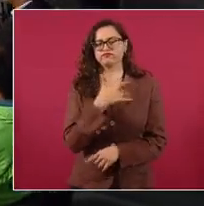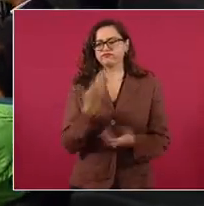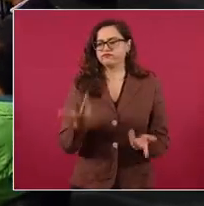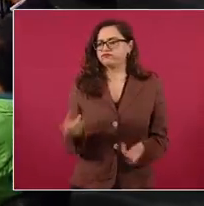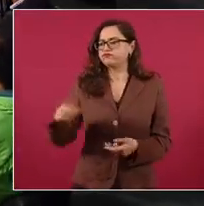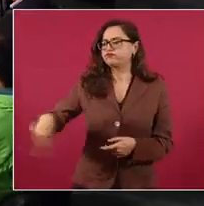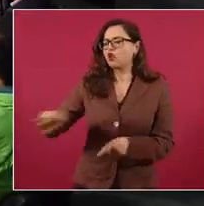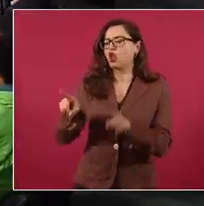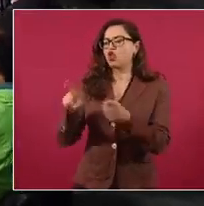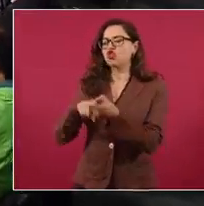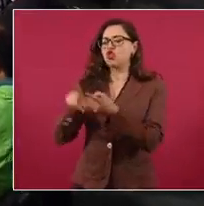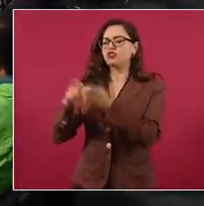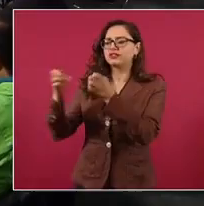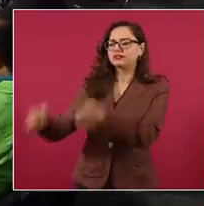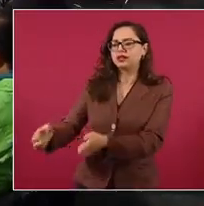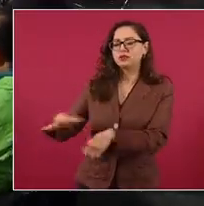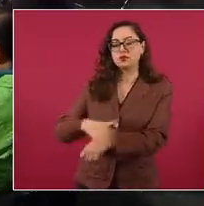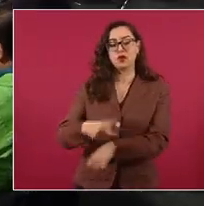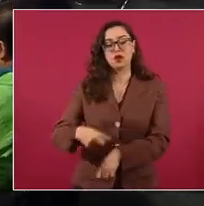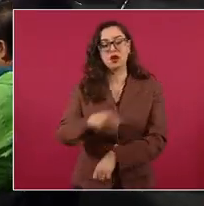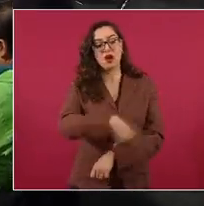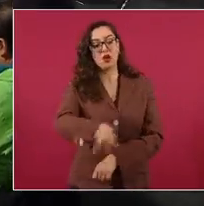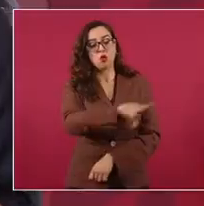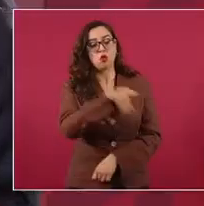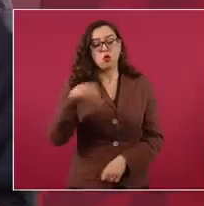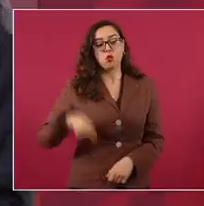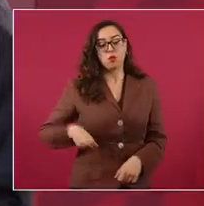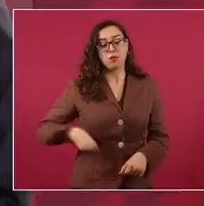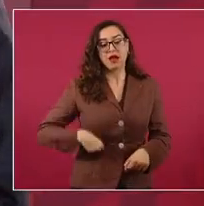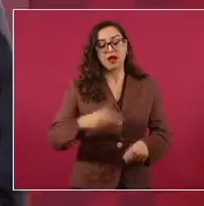de voluntad política,